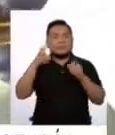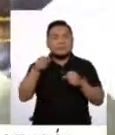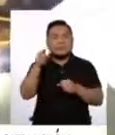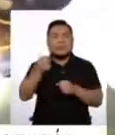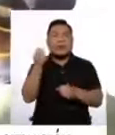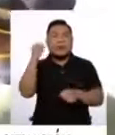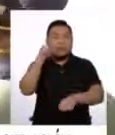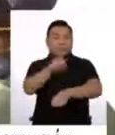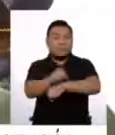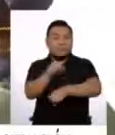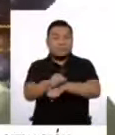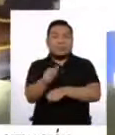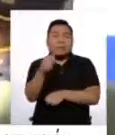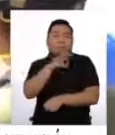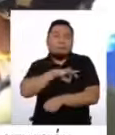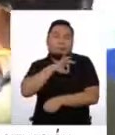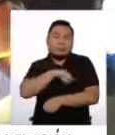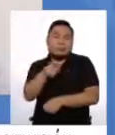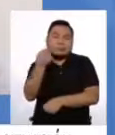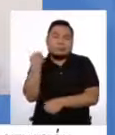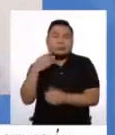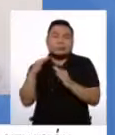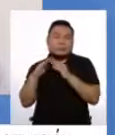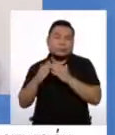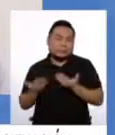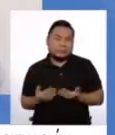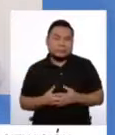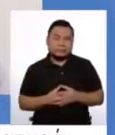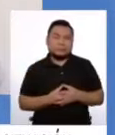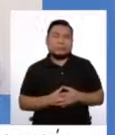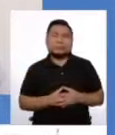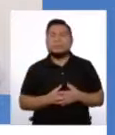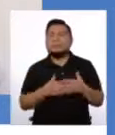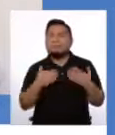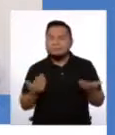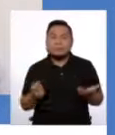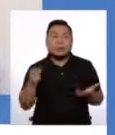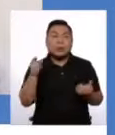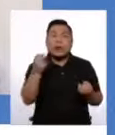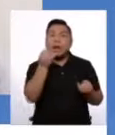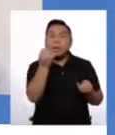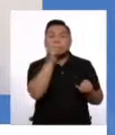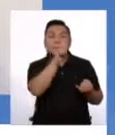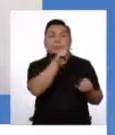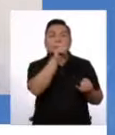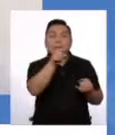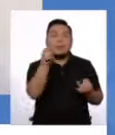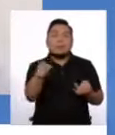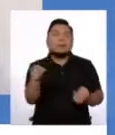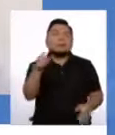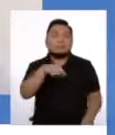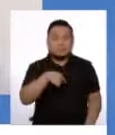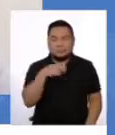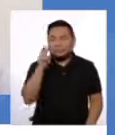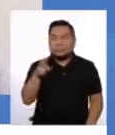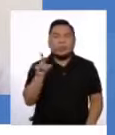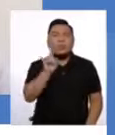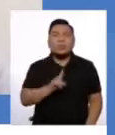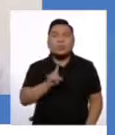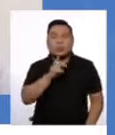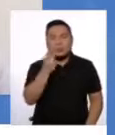de prisión durante el estado de emergencia. Esta circunstancia en algunos casos sí ha sido utilizada de forma